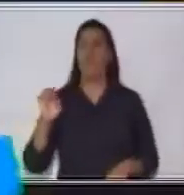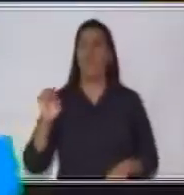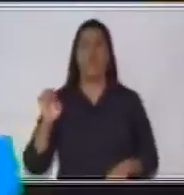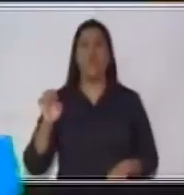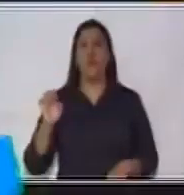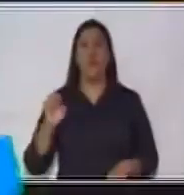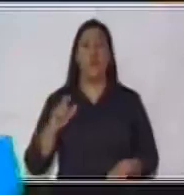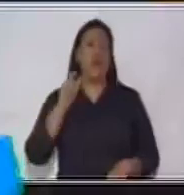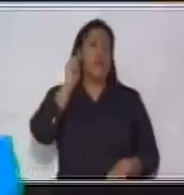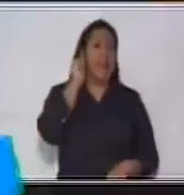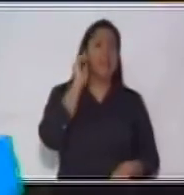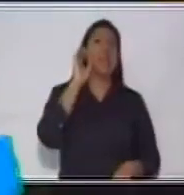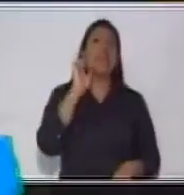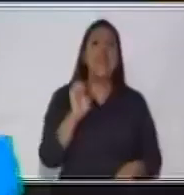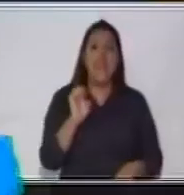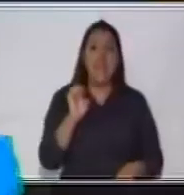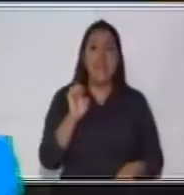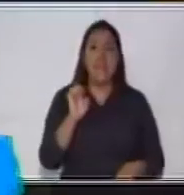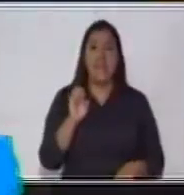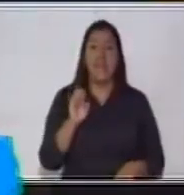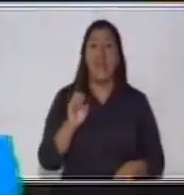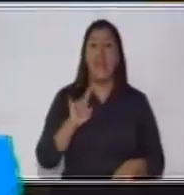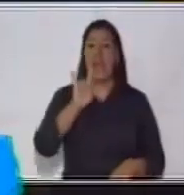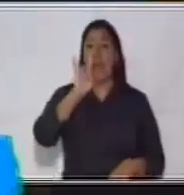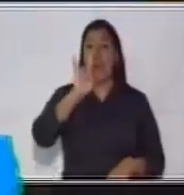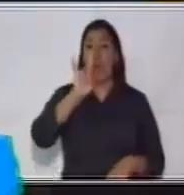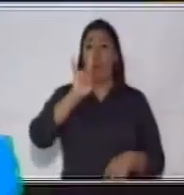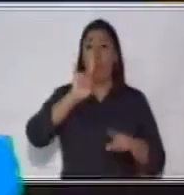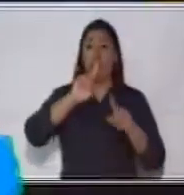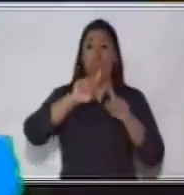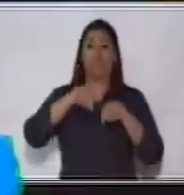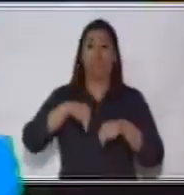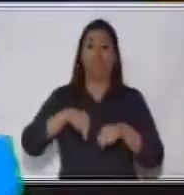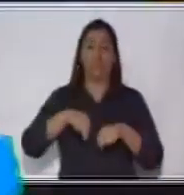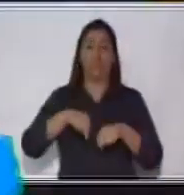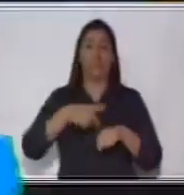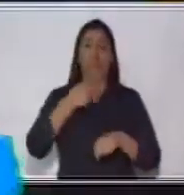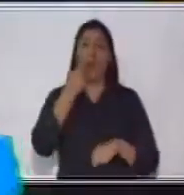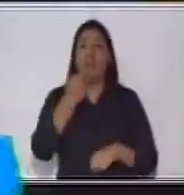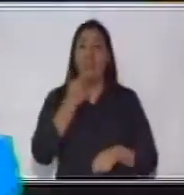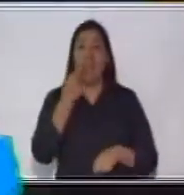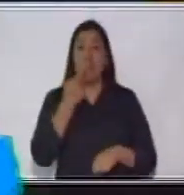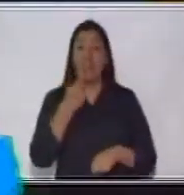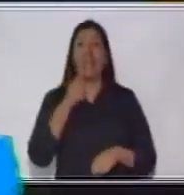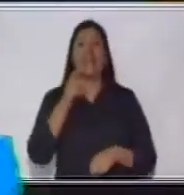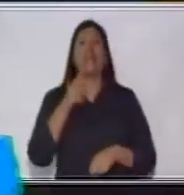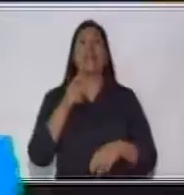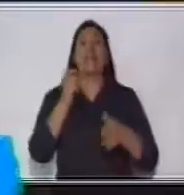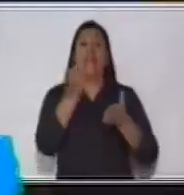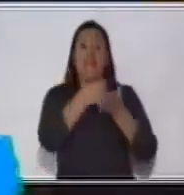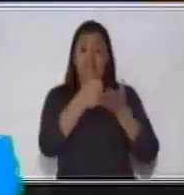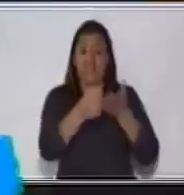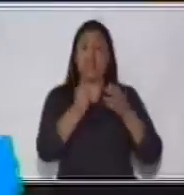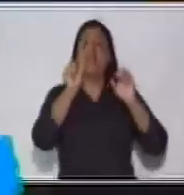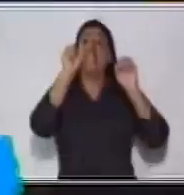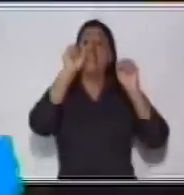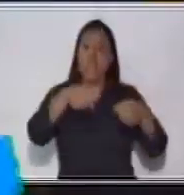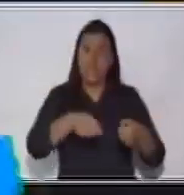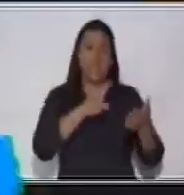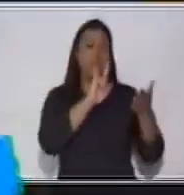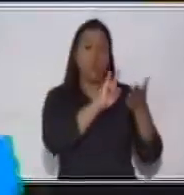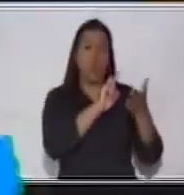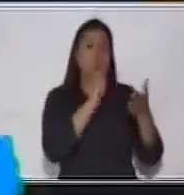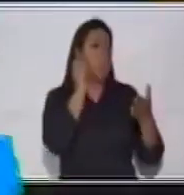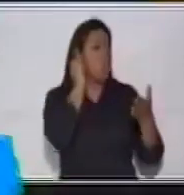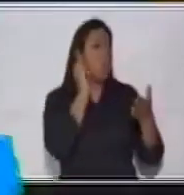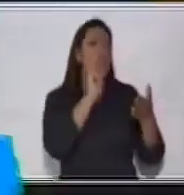también es difícil a veces cómo utilizar este dígrafo, porque como la U no suena, nosotros nos podemos dejar